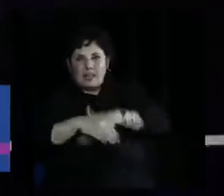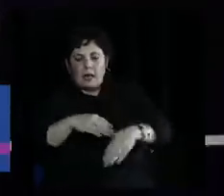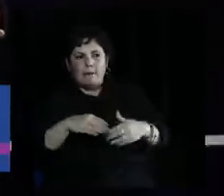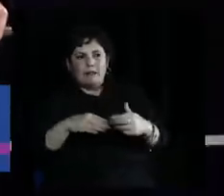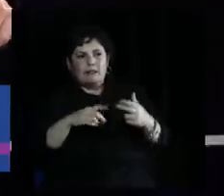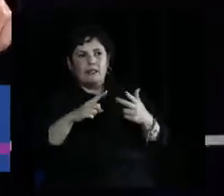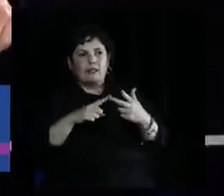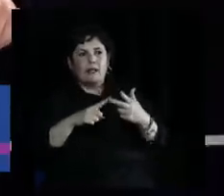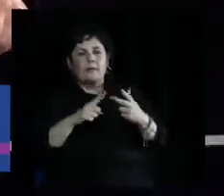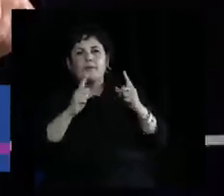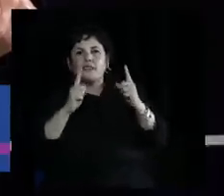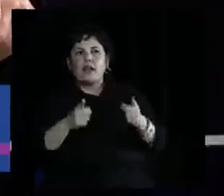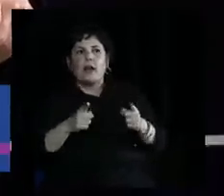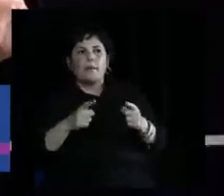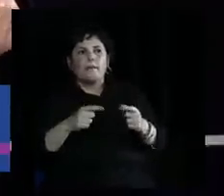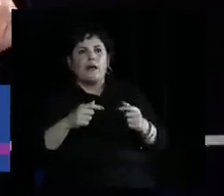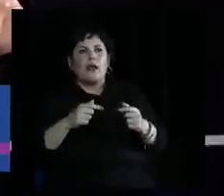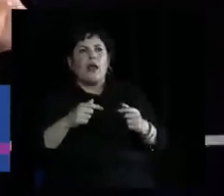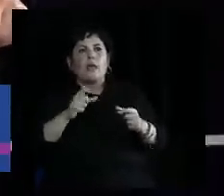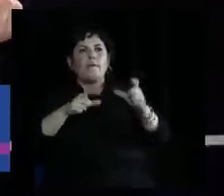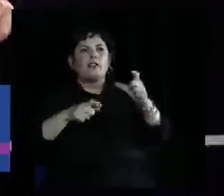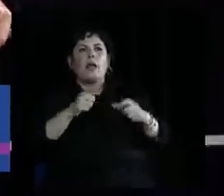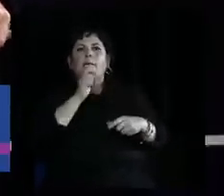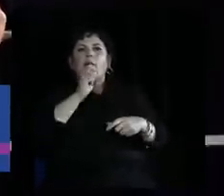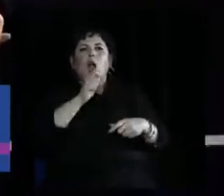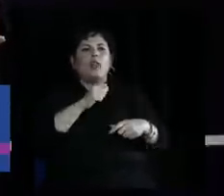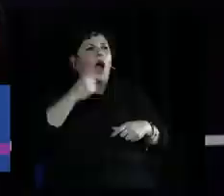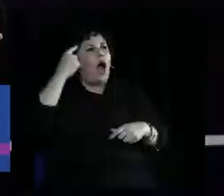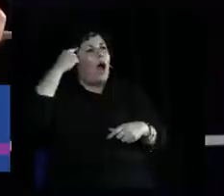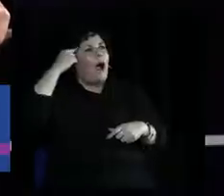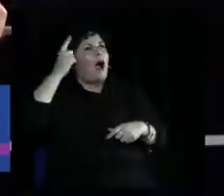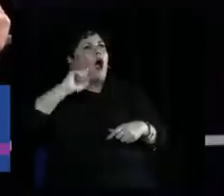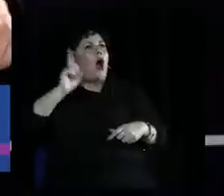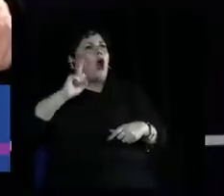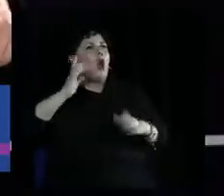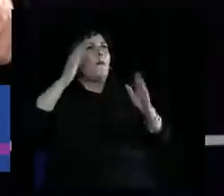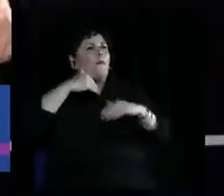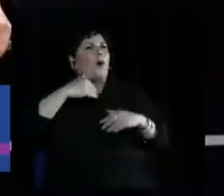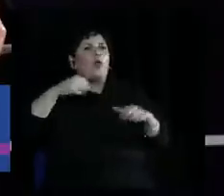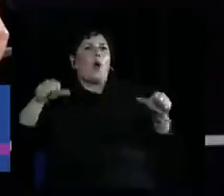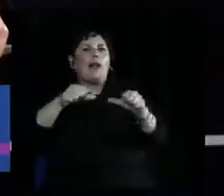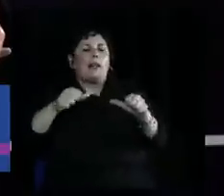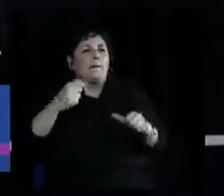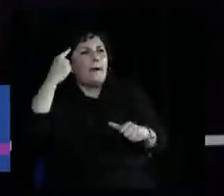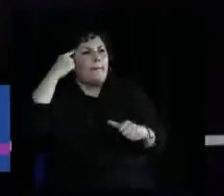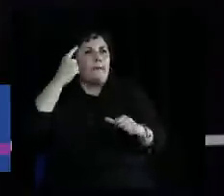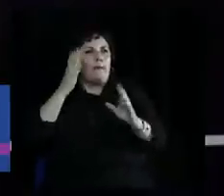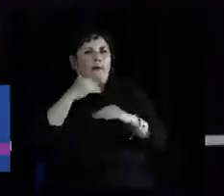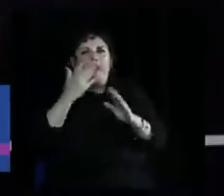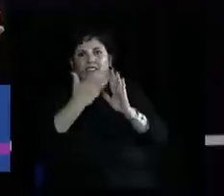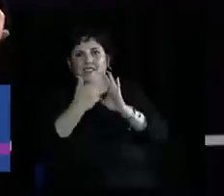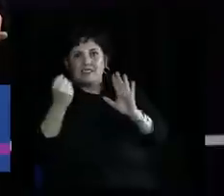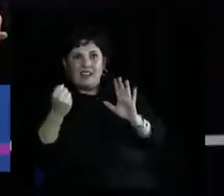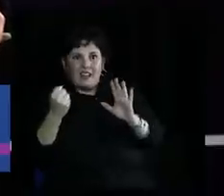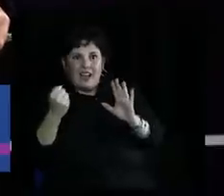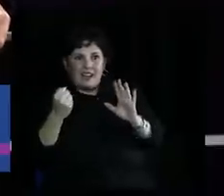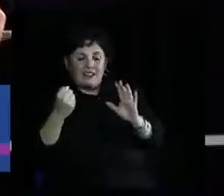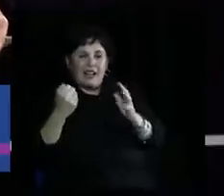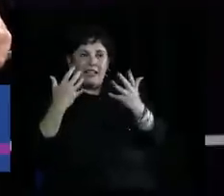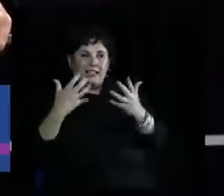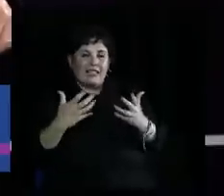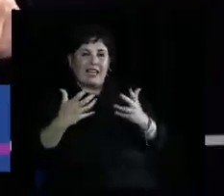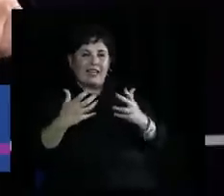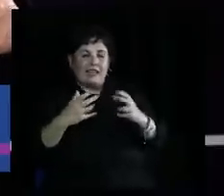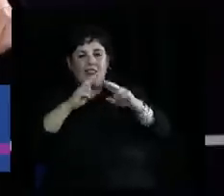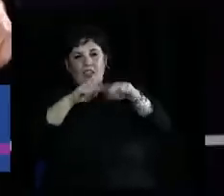discapacidad y la objeción de conciencia para periodistas, que en el proyecto inicial se había quitado, en este proyecto que quiere derogar la